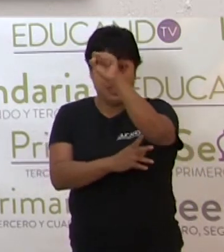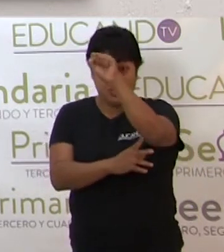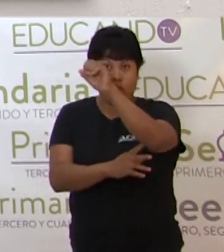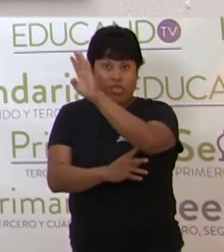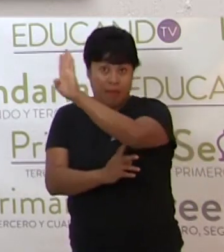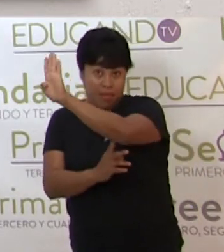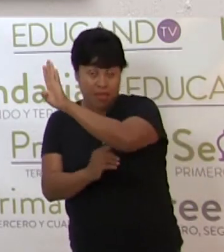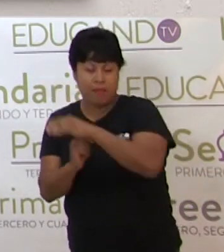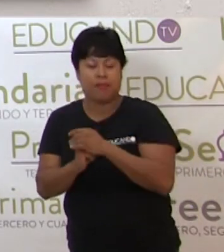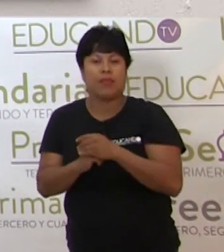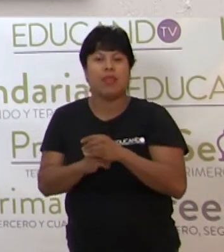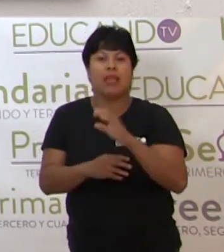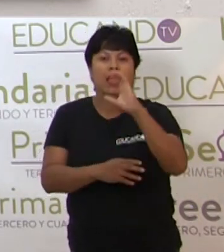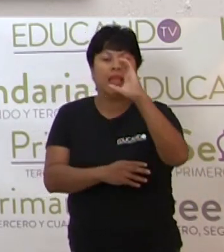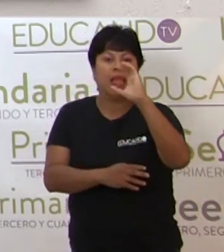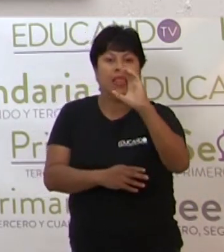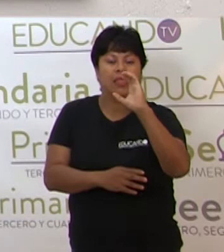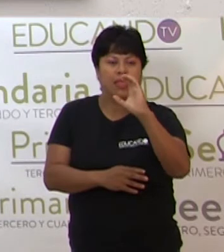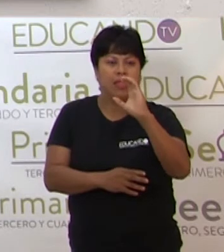¿sí?, cateto